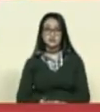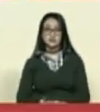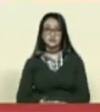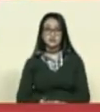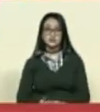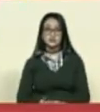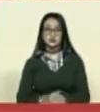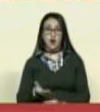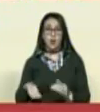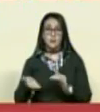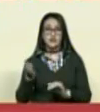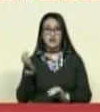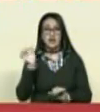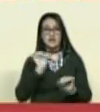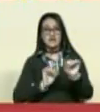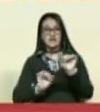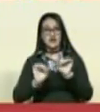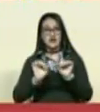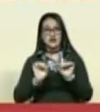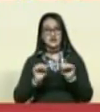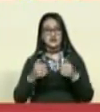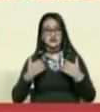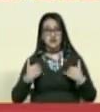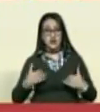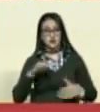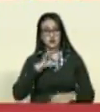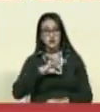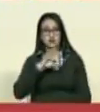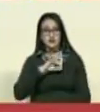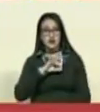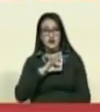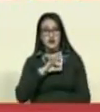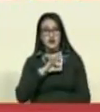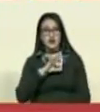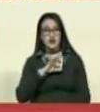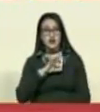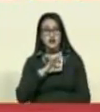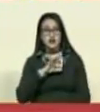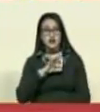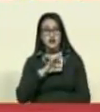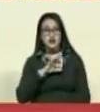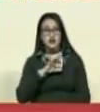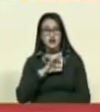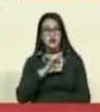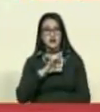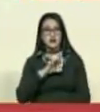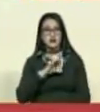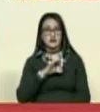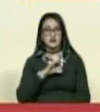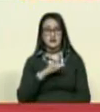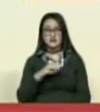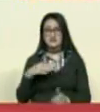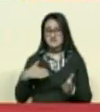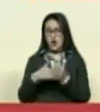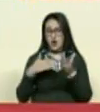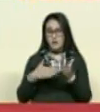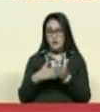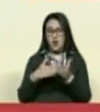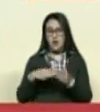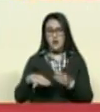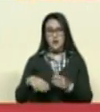para aumentar las defensas del cuerpo social frente a la arremetida brutal de fin de